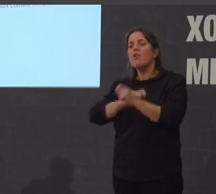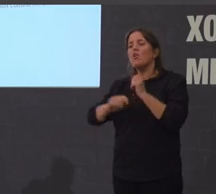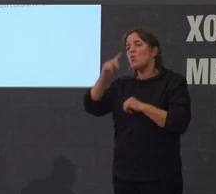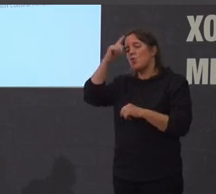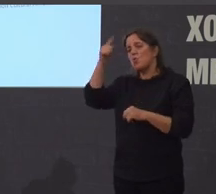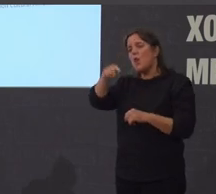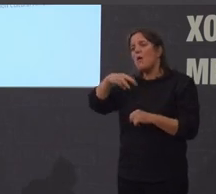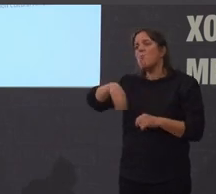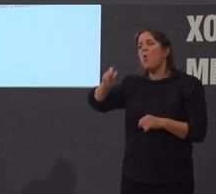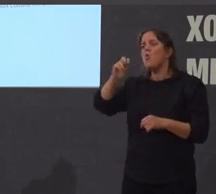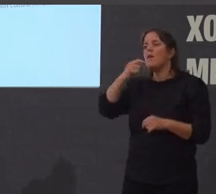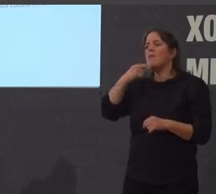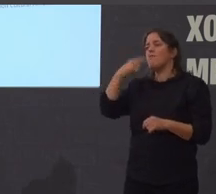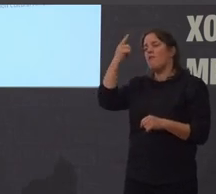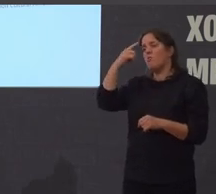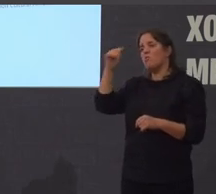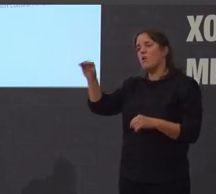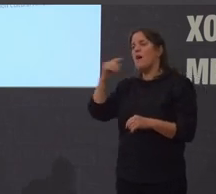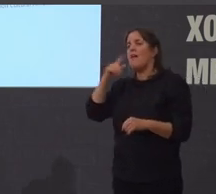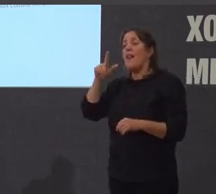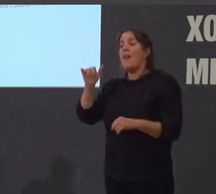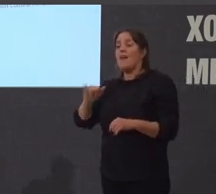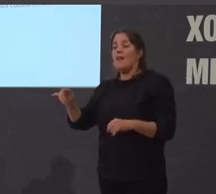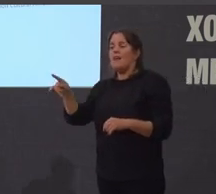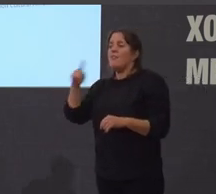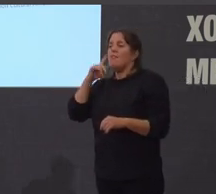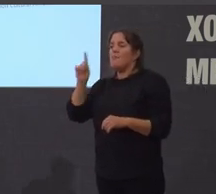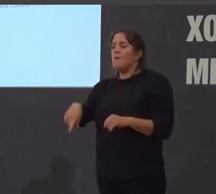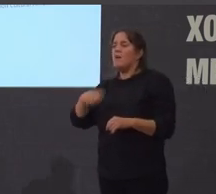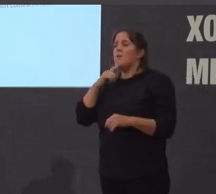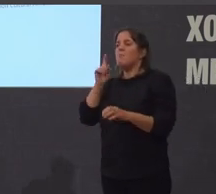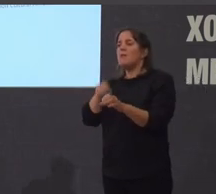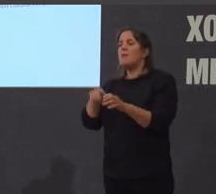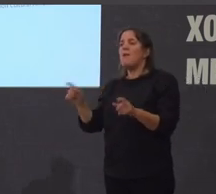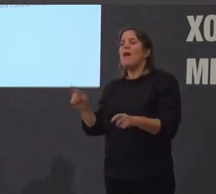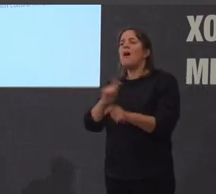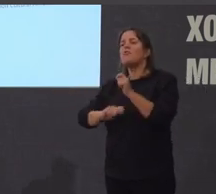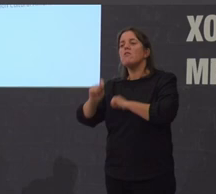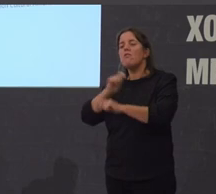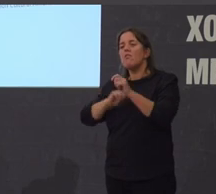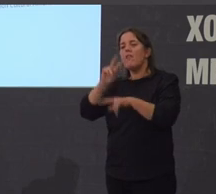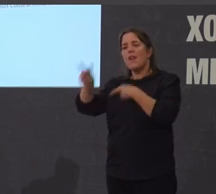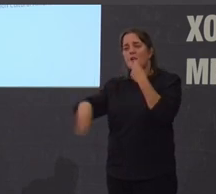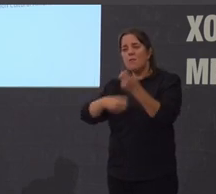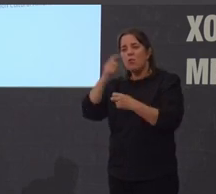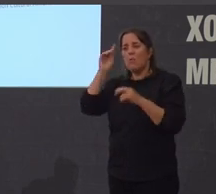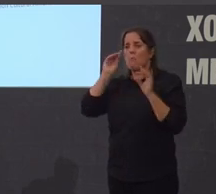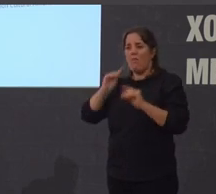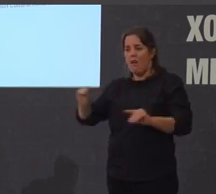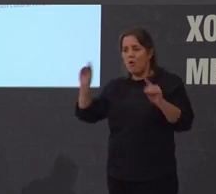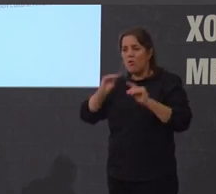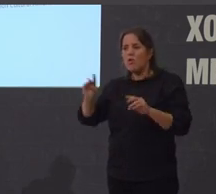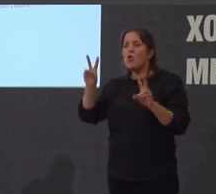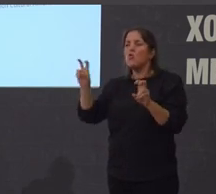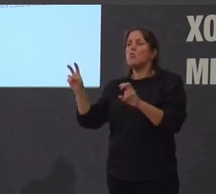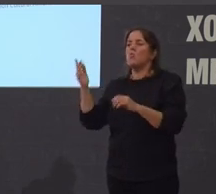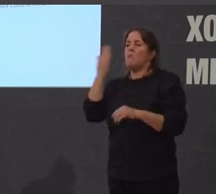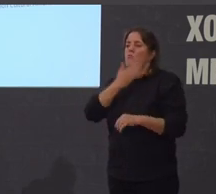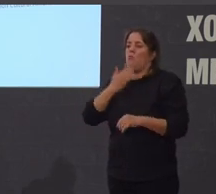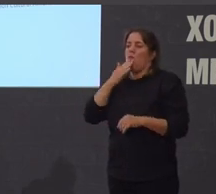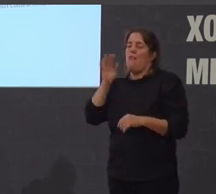mourente en la cultural en lérez acedo afecta también en asociaciones de renovación pedagógica como no vas con la gallega